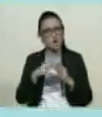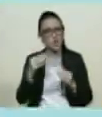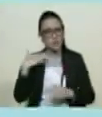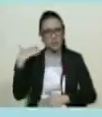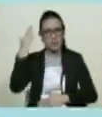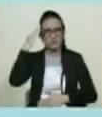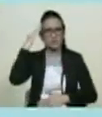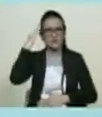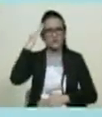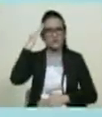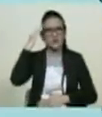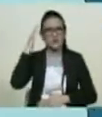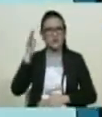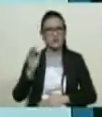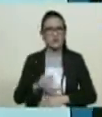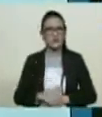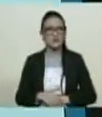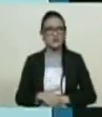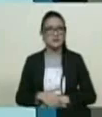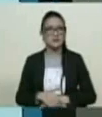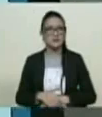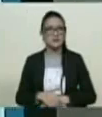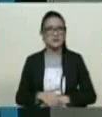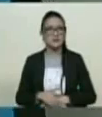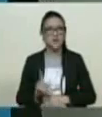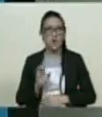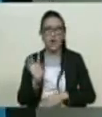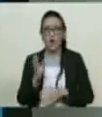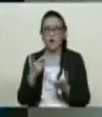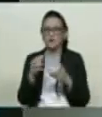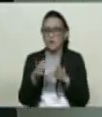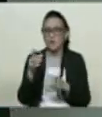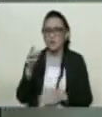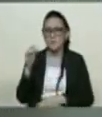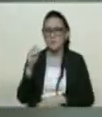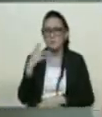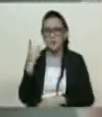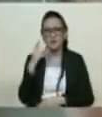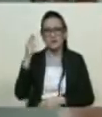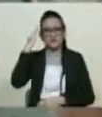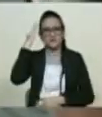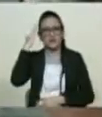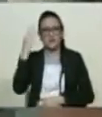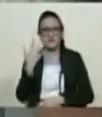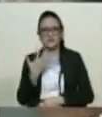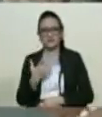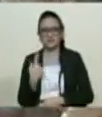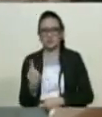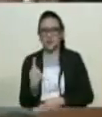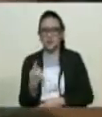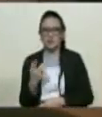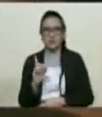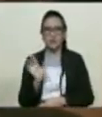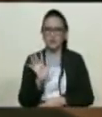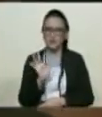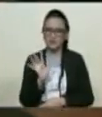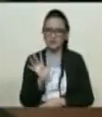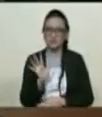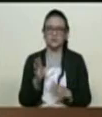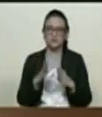No es una cosa que solamente saben algunas organizaciones políticas o solamente el Consejo Nacional Electoral. Está